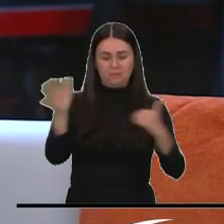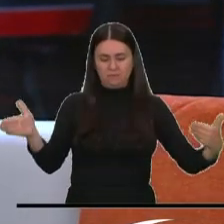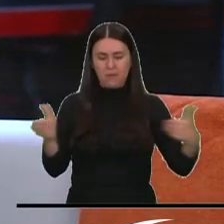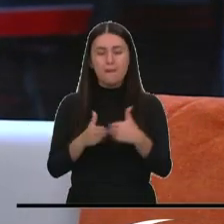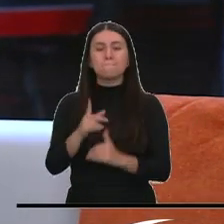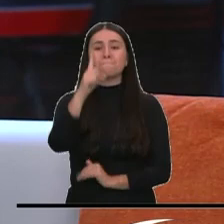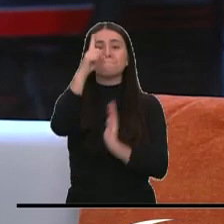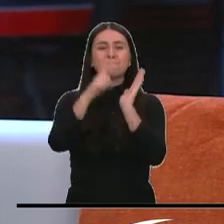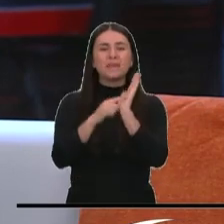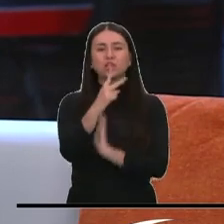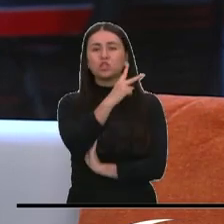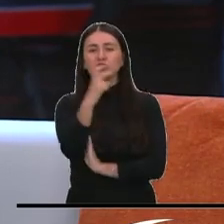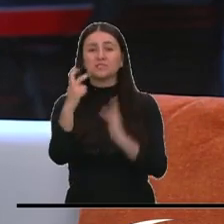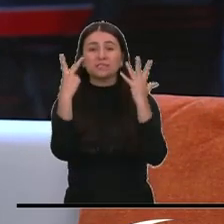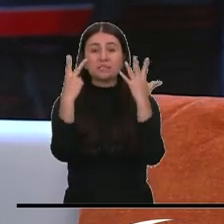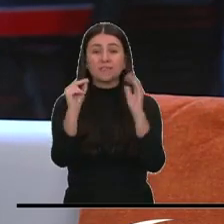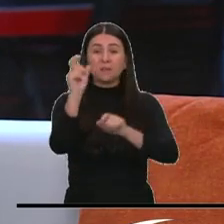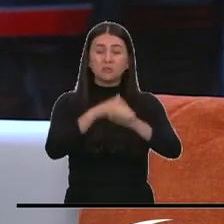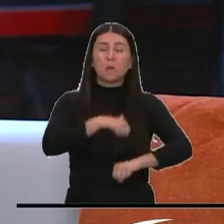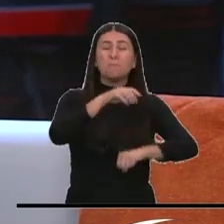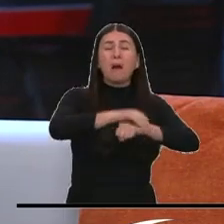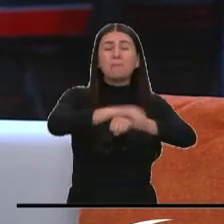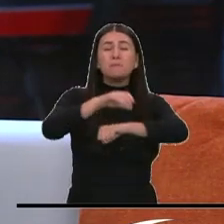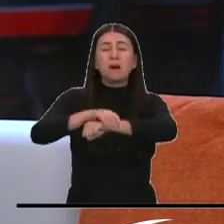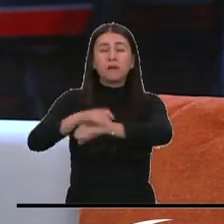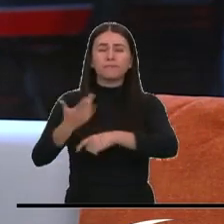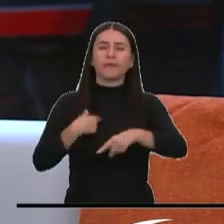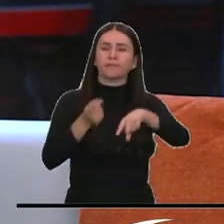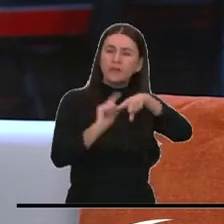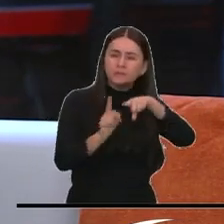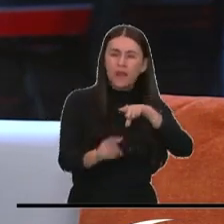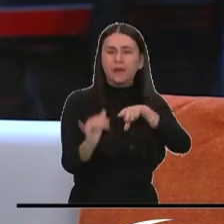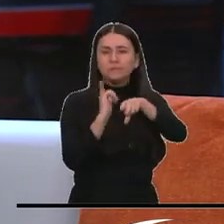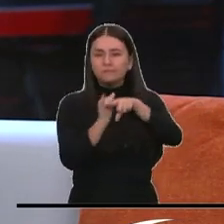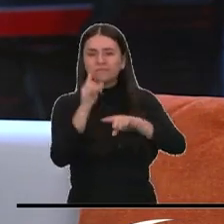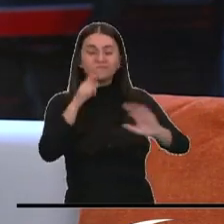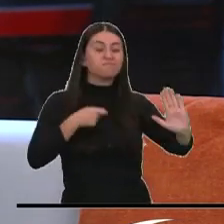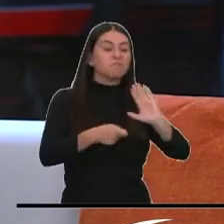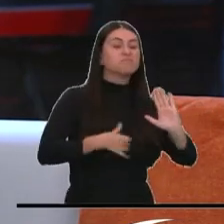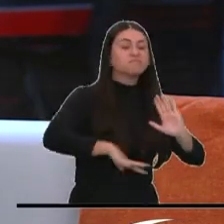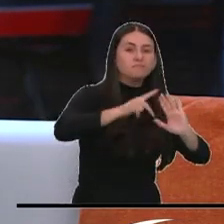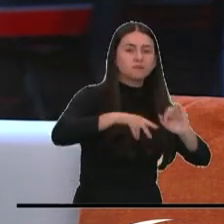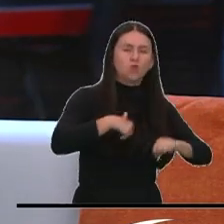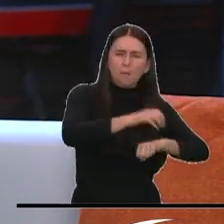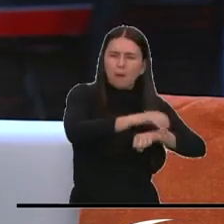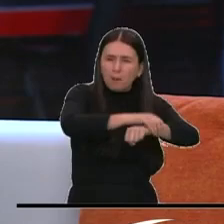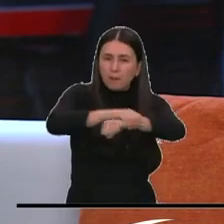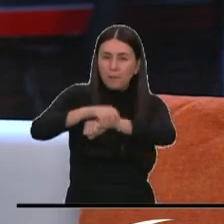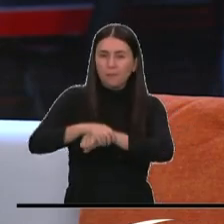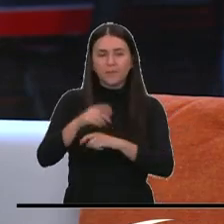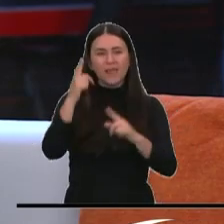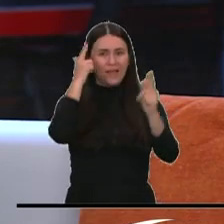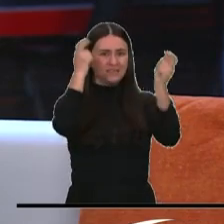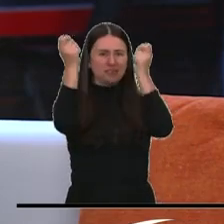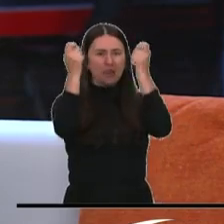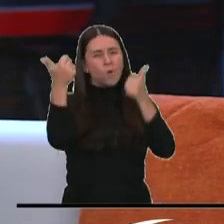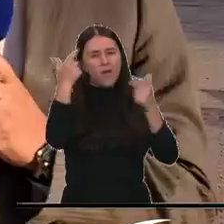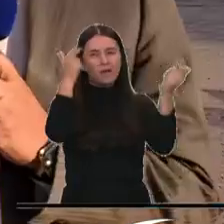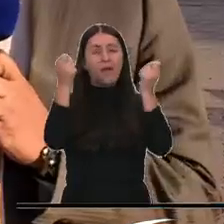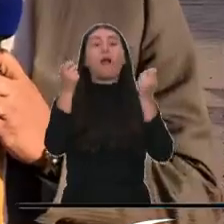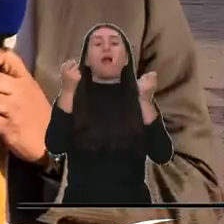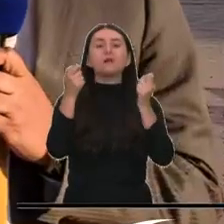1.270 personas han sido capturadas en el transporte público atracando a los ciudadanos. Y una de las estrategias que viene funcionando son los